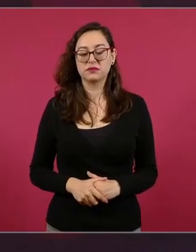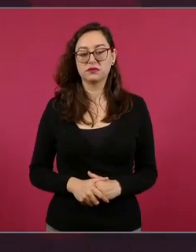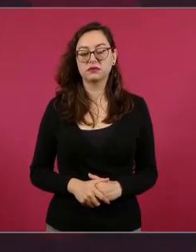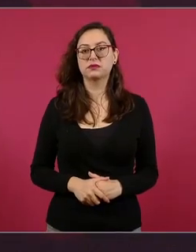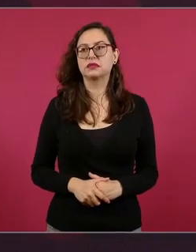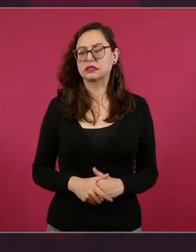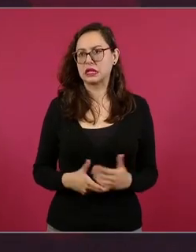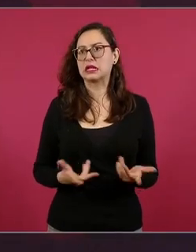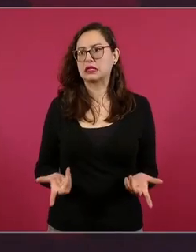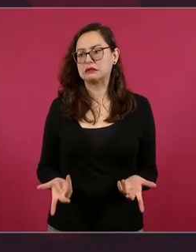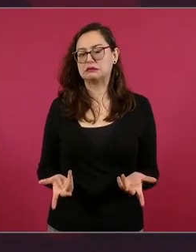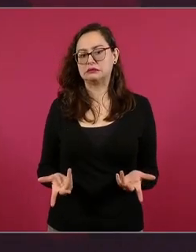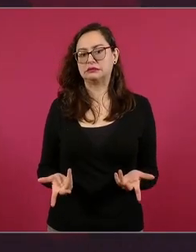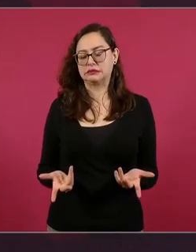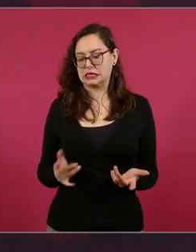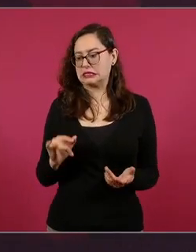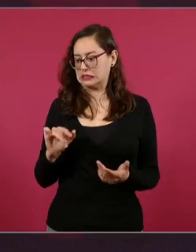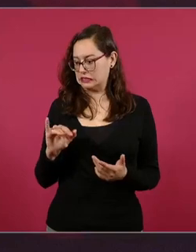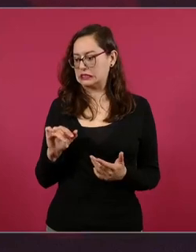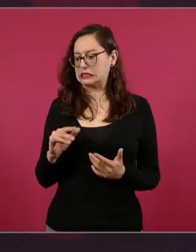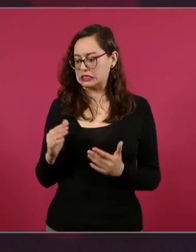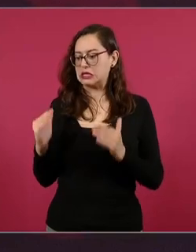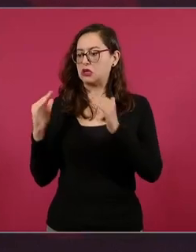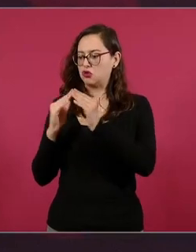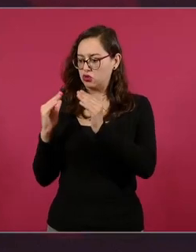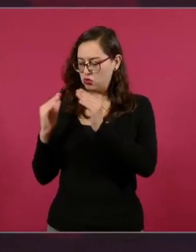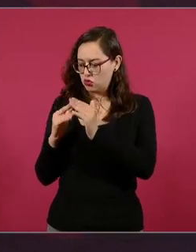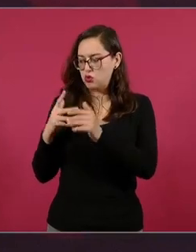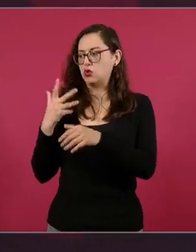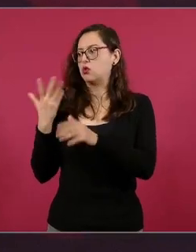Fueron miles de acciones de vivienda, ampliación,